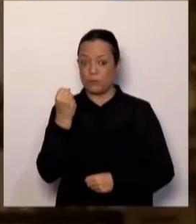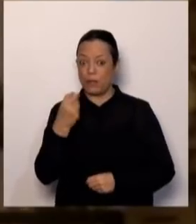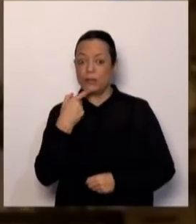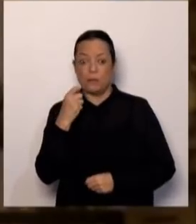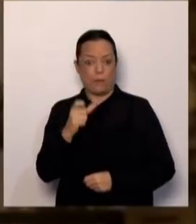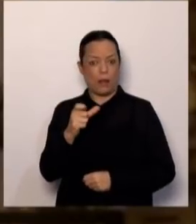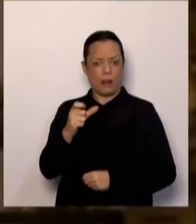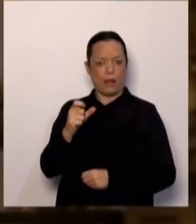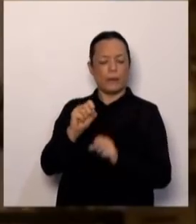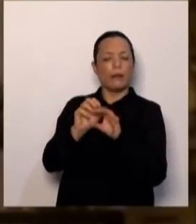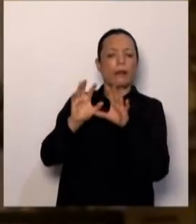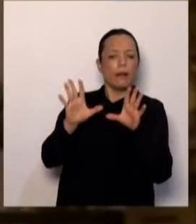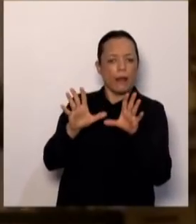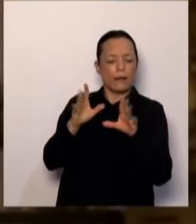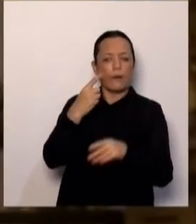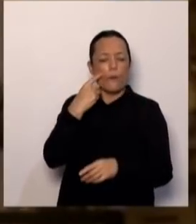sido muy clara,